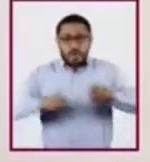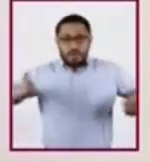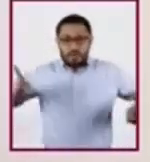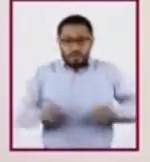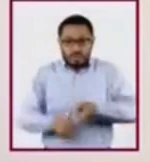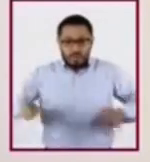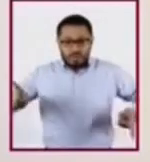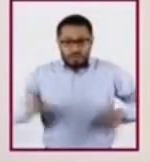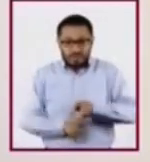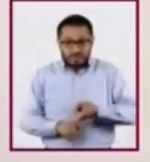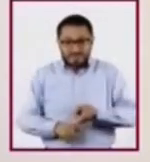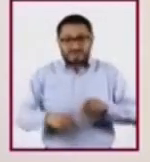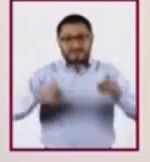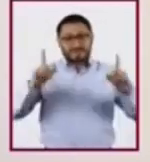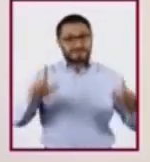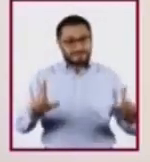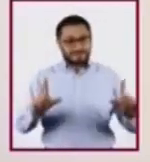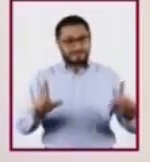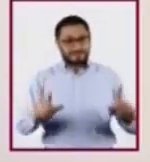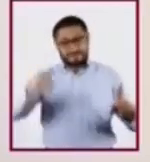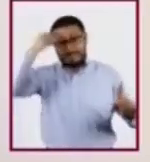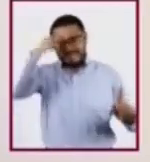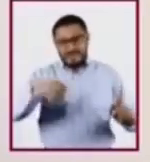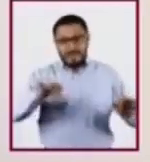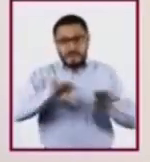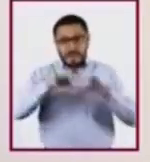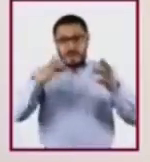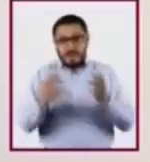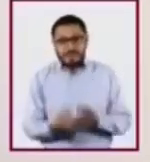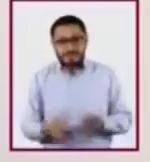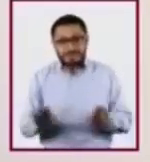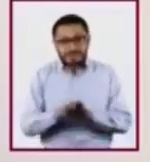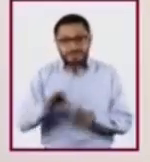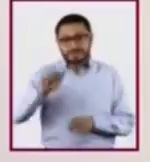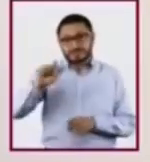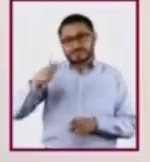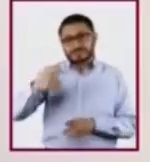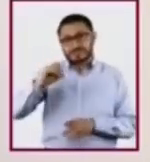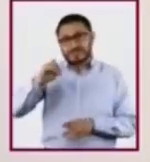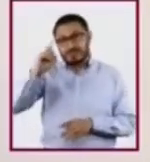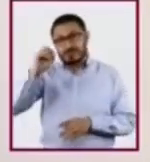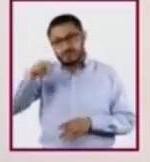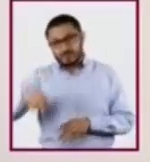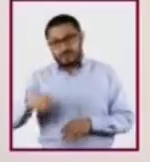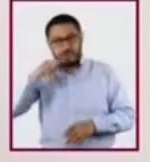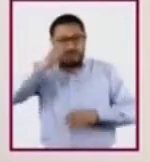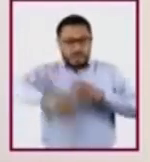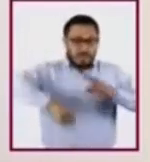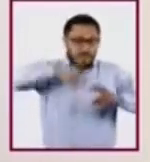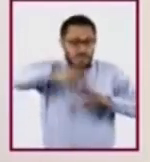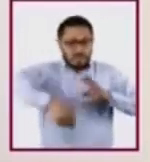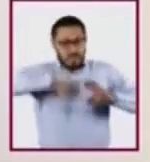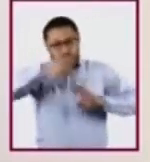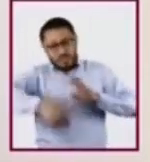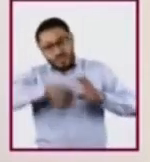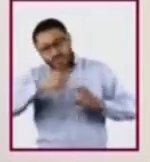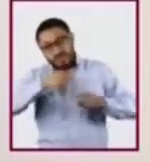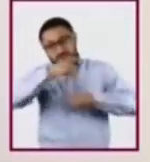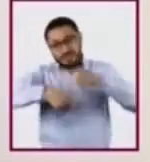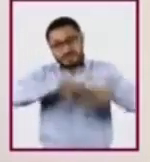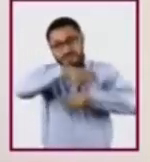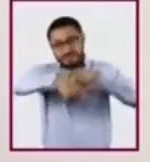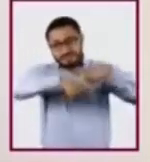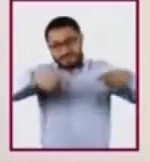sí para lanzar la pelota elaborada con tiras de algodón y atadas con un mecate que, según el